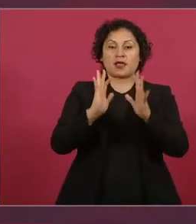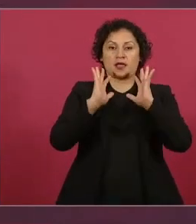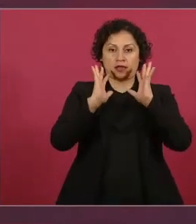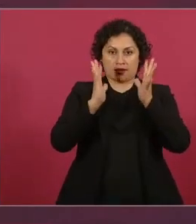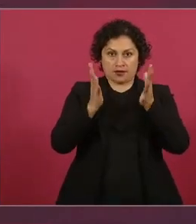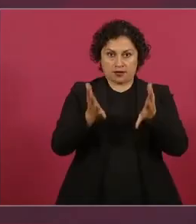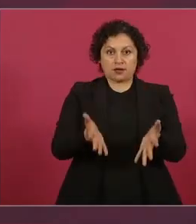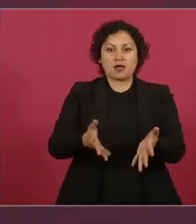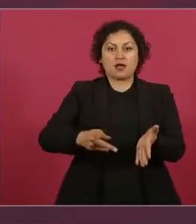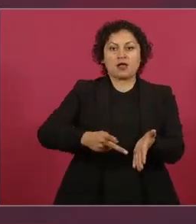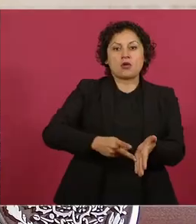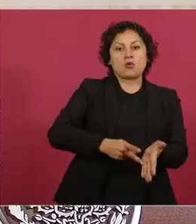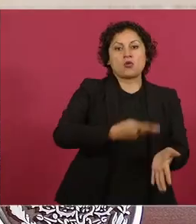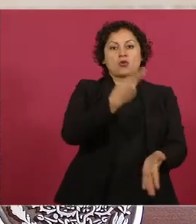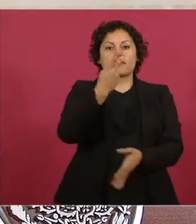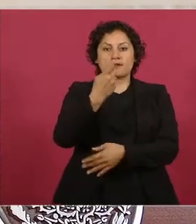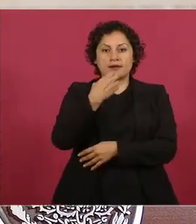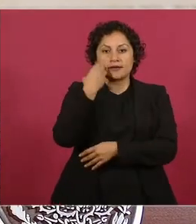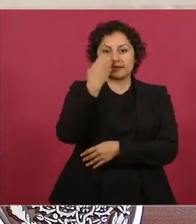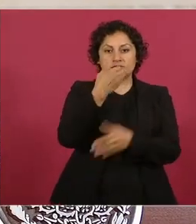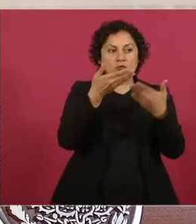reabrir escuelas